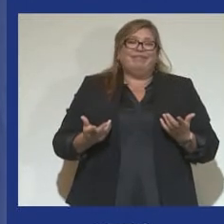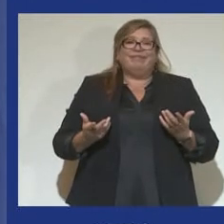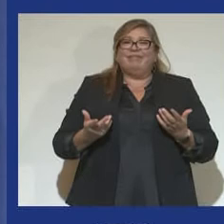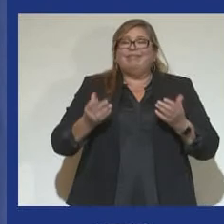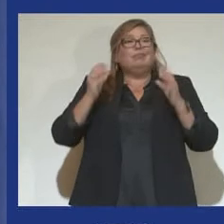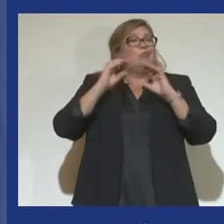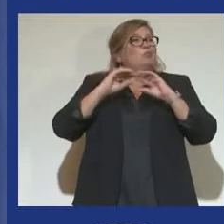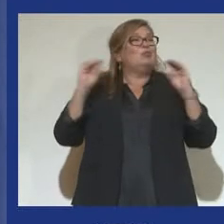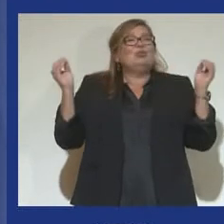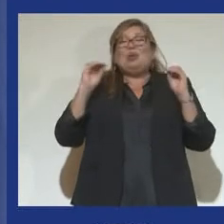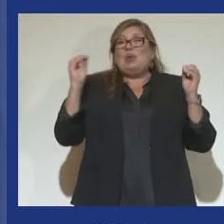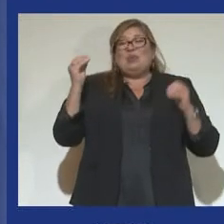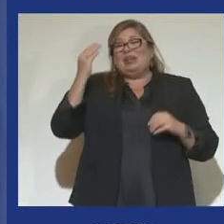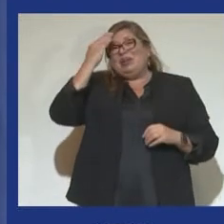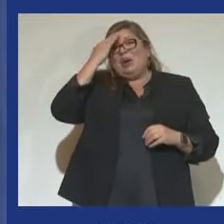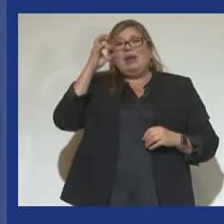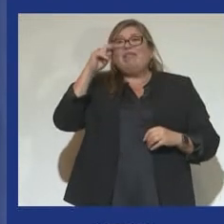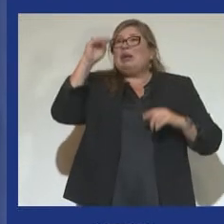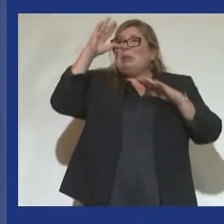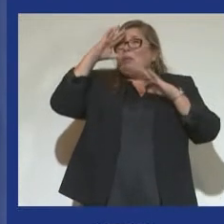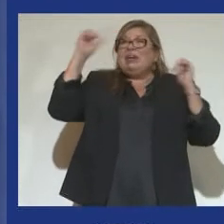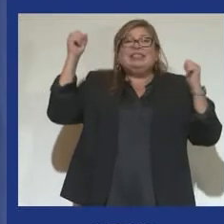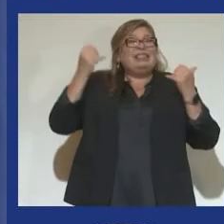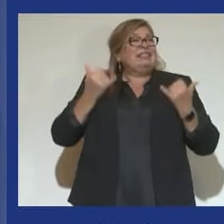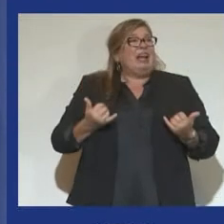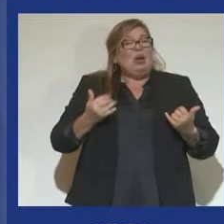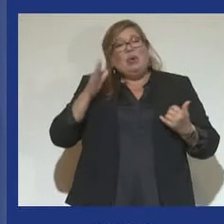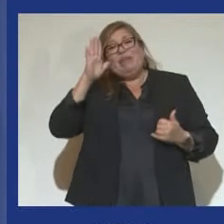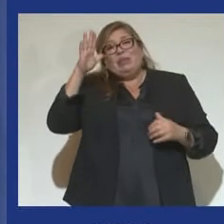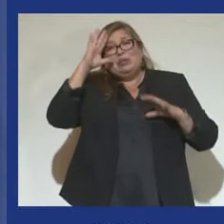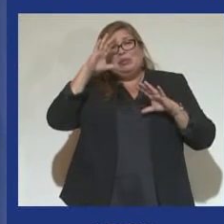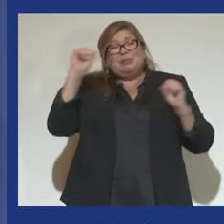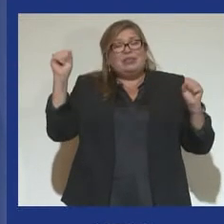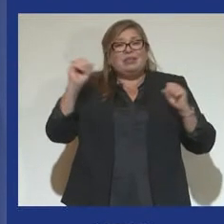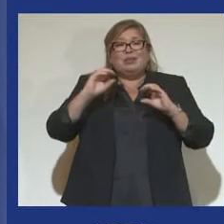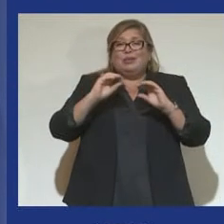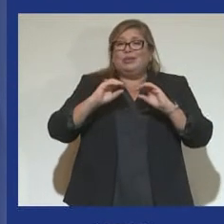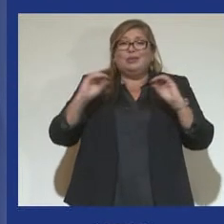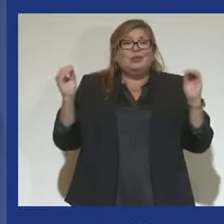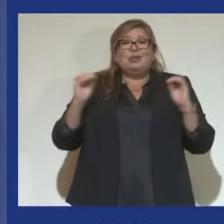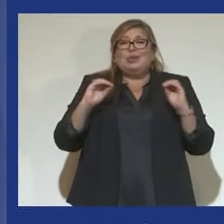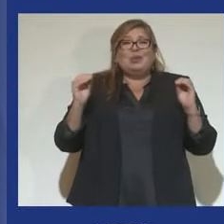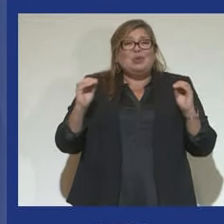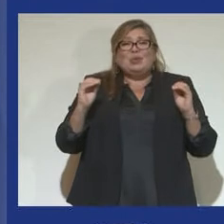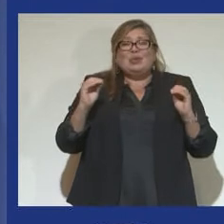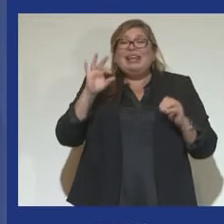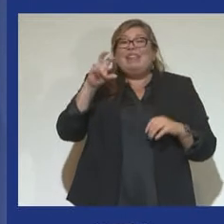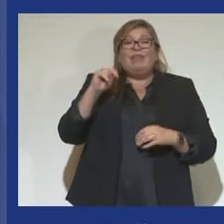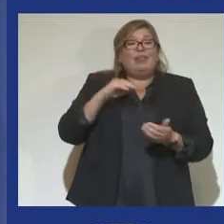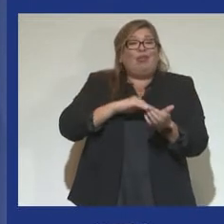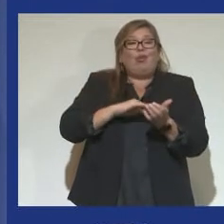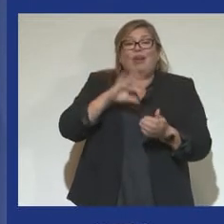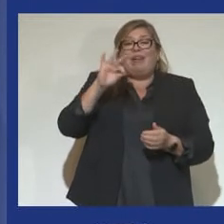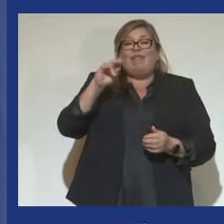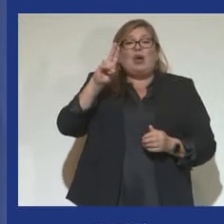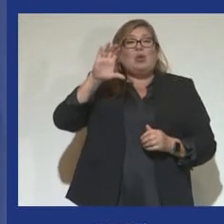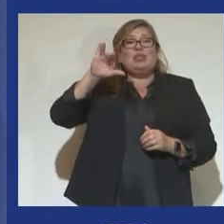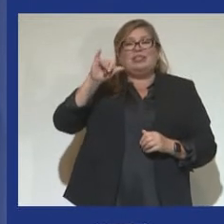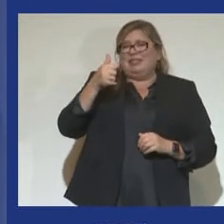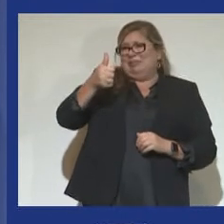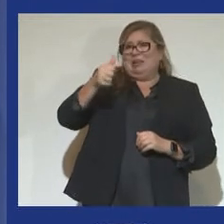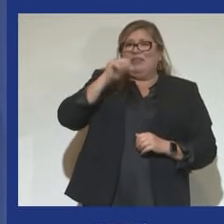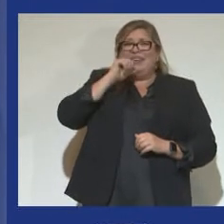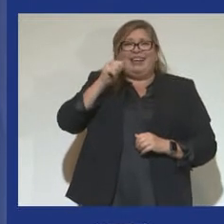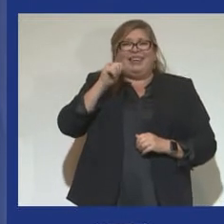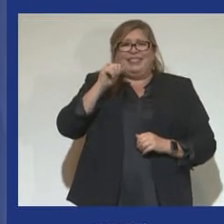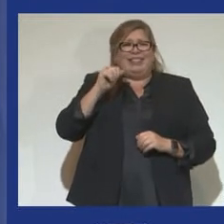vacuna no hay un ser humano ni siquiera el presidente ni el presente ni el futuro presidente de auto ni folchi no puede responder